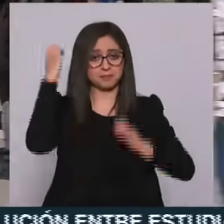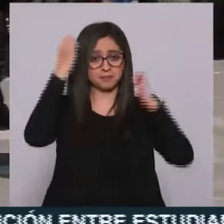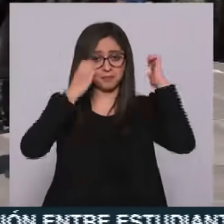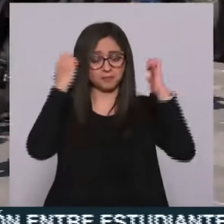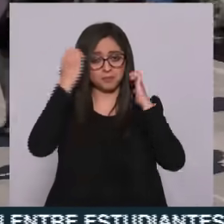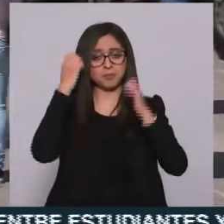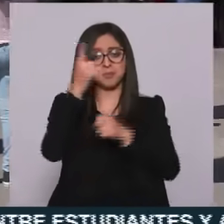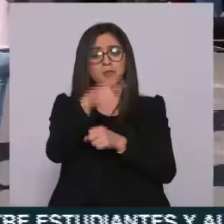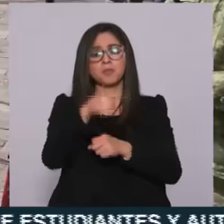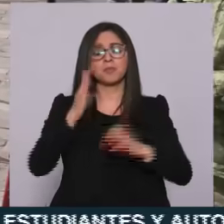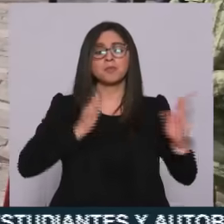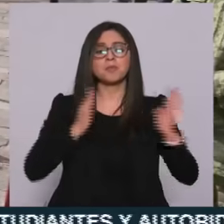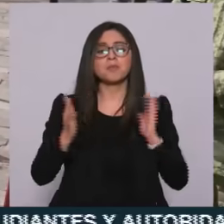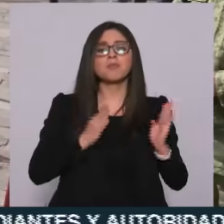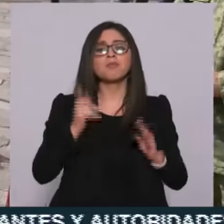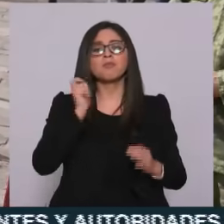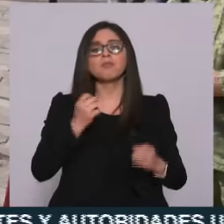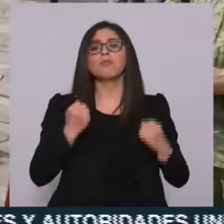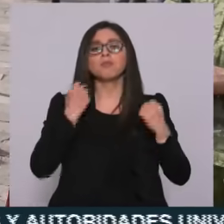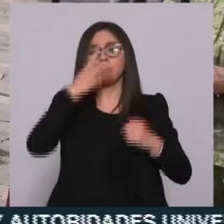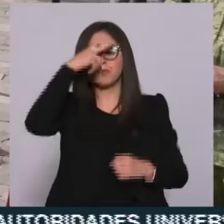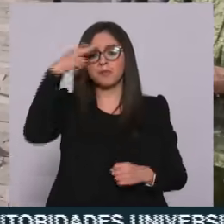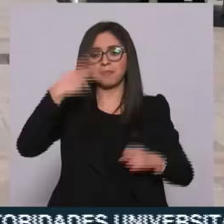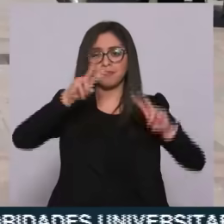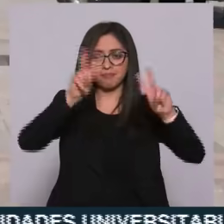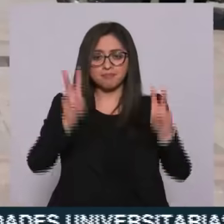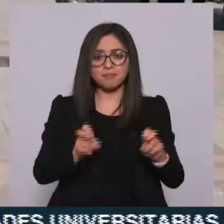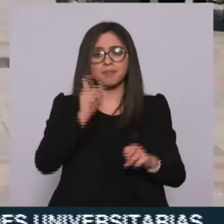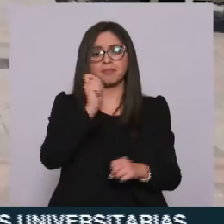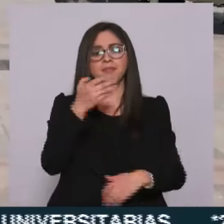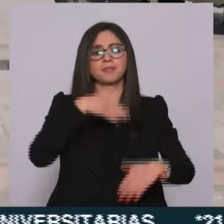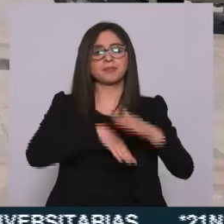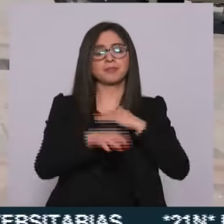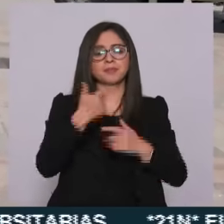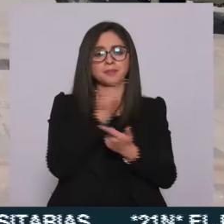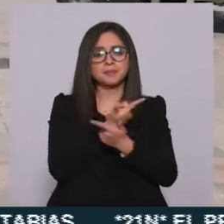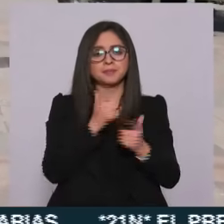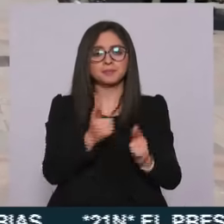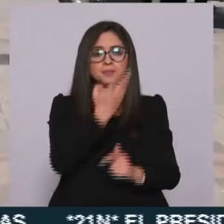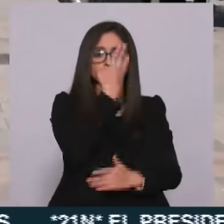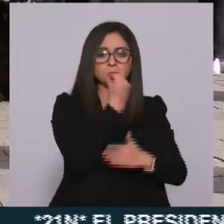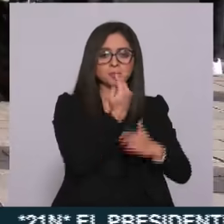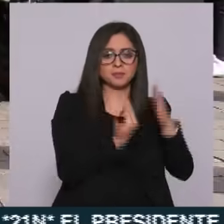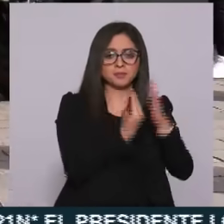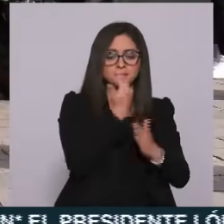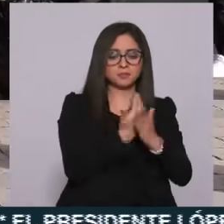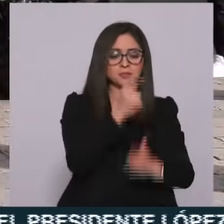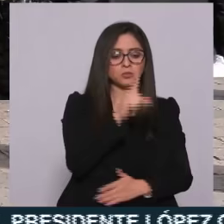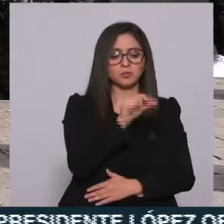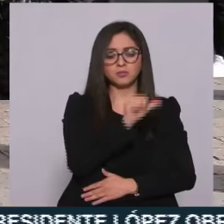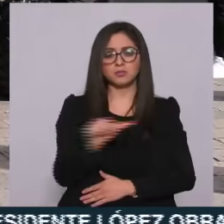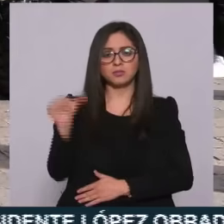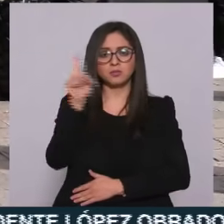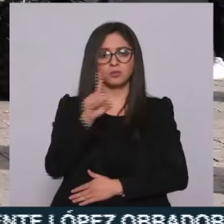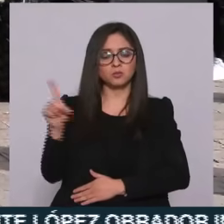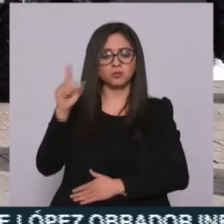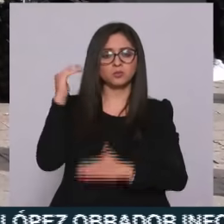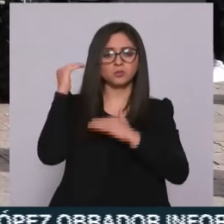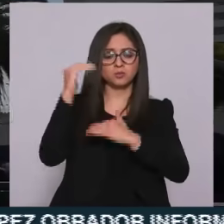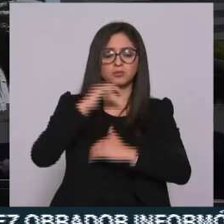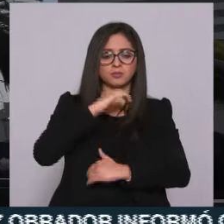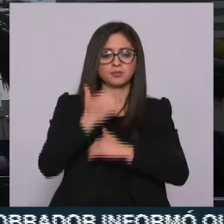Gran Fuerza de México es con entrada libre e inicia desde las 9 de la mañana de lunes a domingo hasta el 1 de marzo